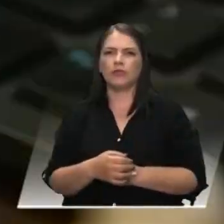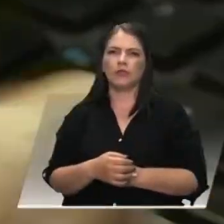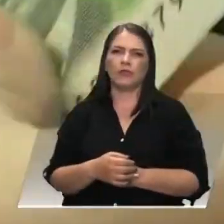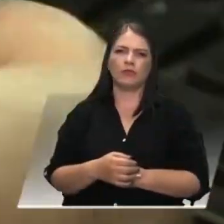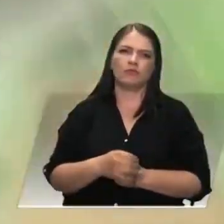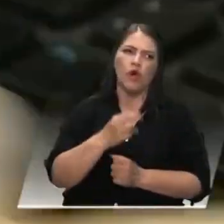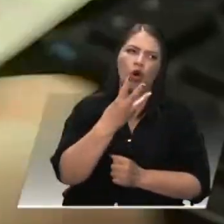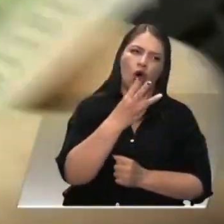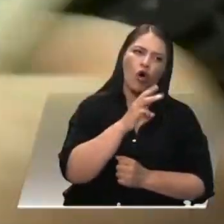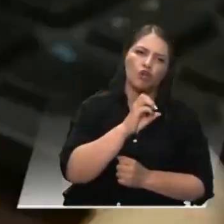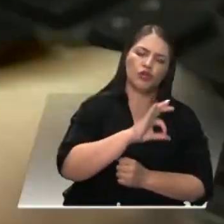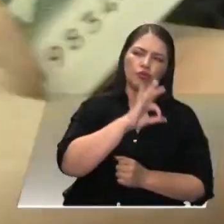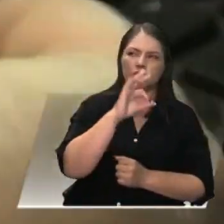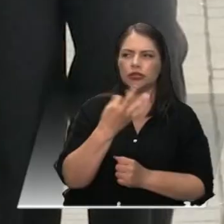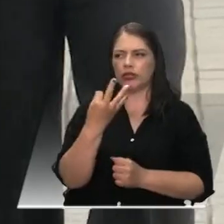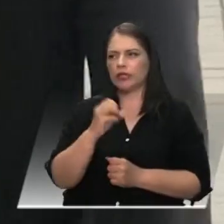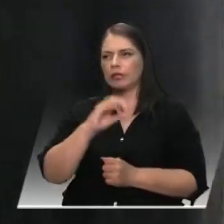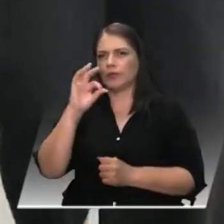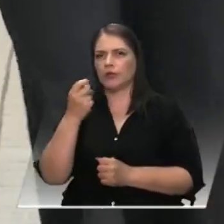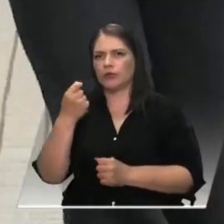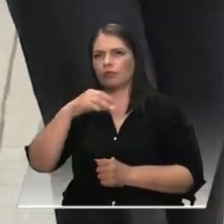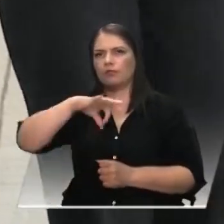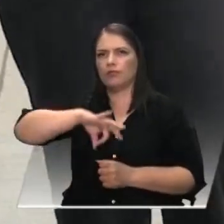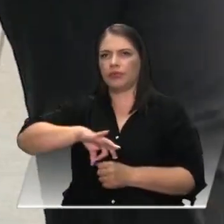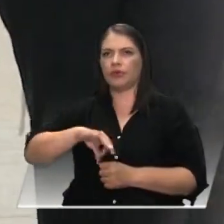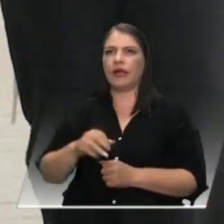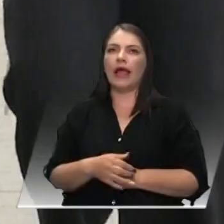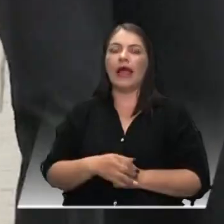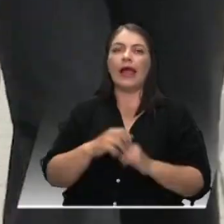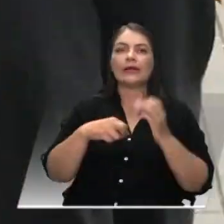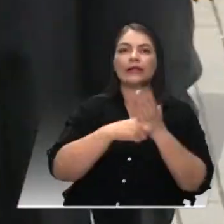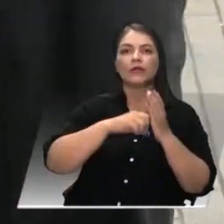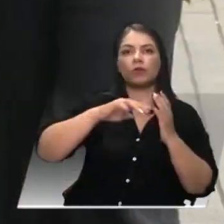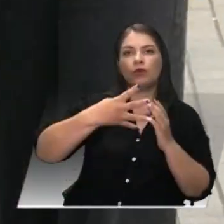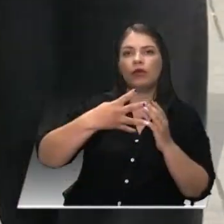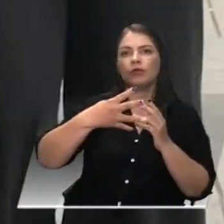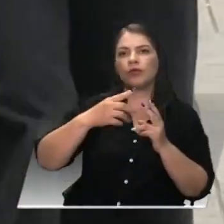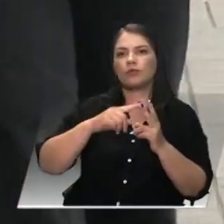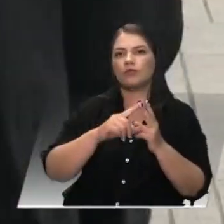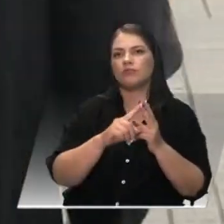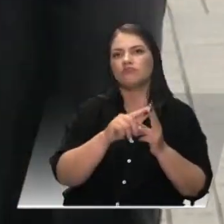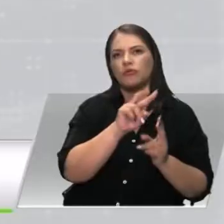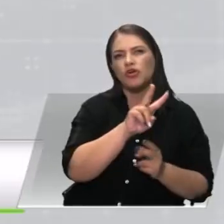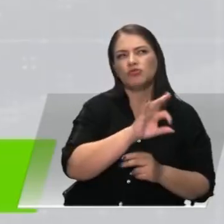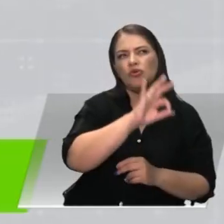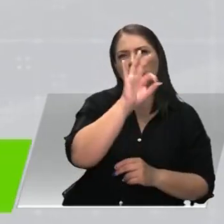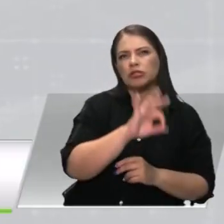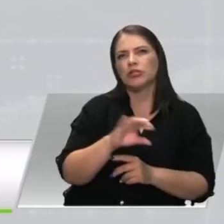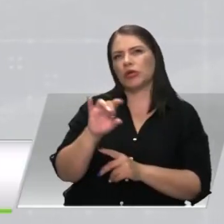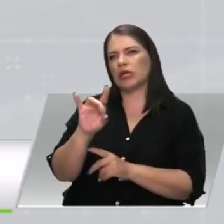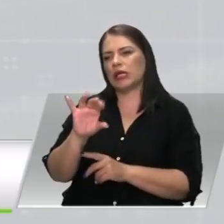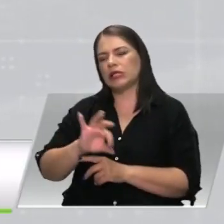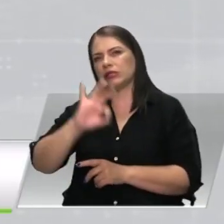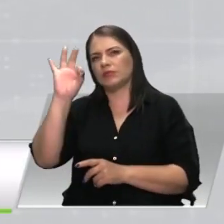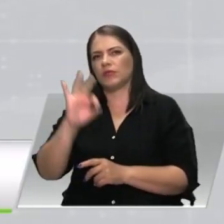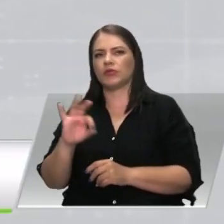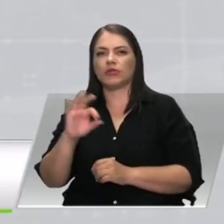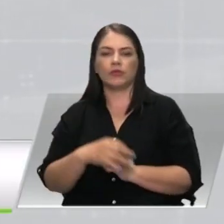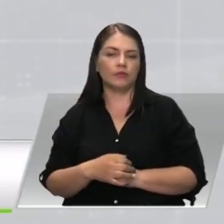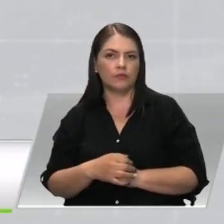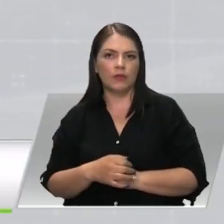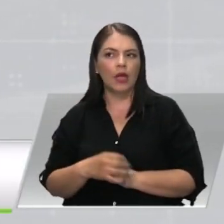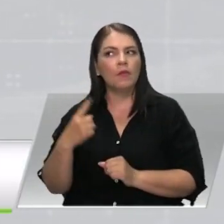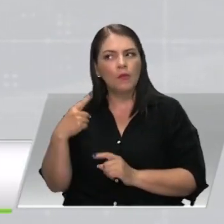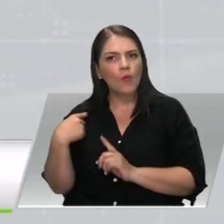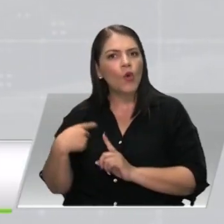8 y el 30% de sus ingresos, mientras que los de estrato 4, entre 2 y 15%. Es muy positivo porque año a